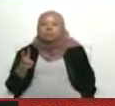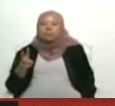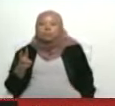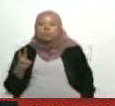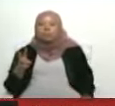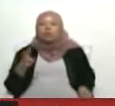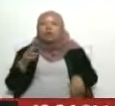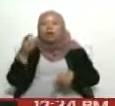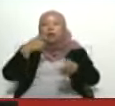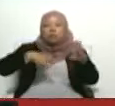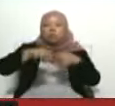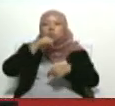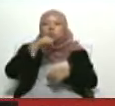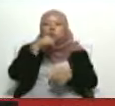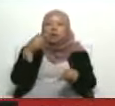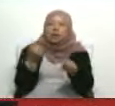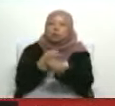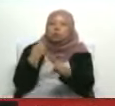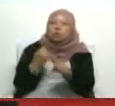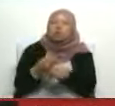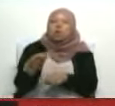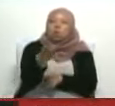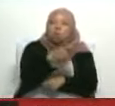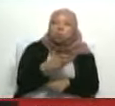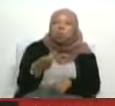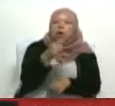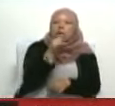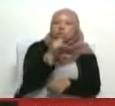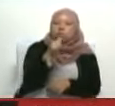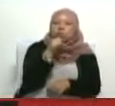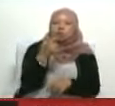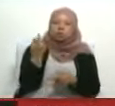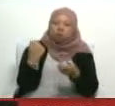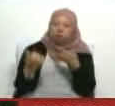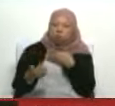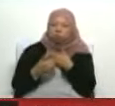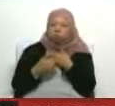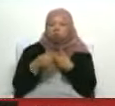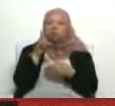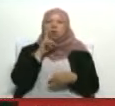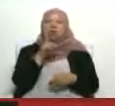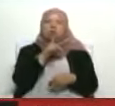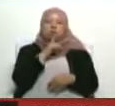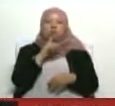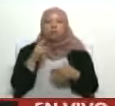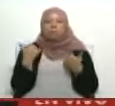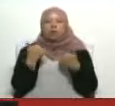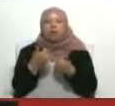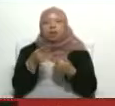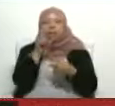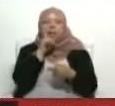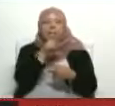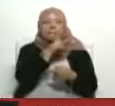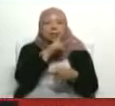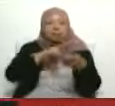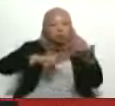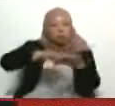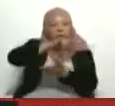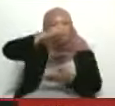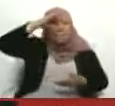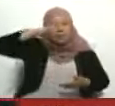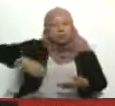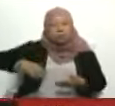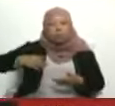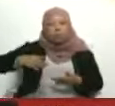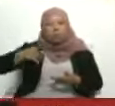de espionaje y terrorismo. Buscaba información como nombres de pilotos y de personal militar